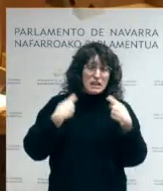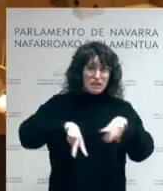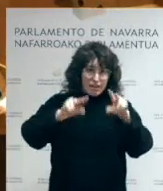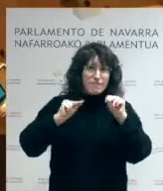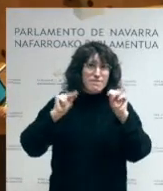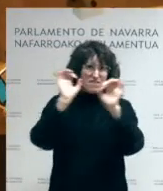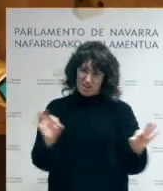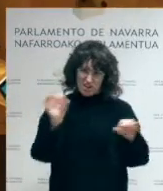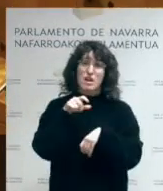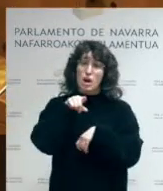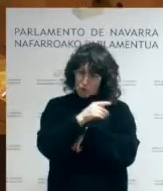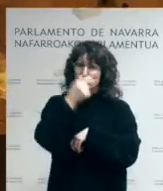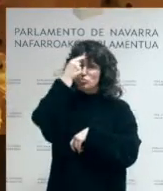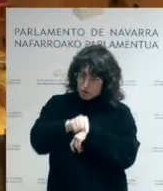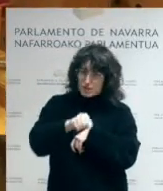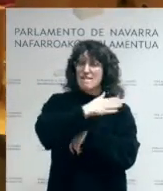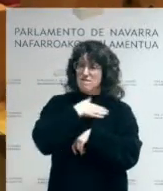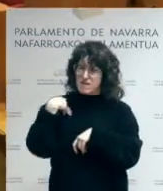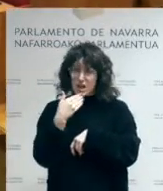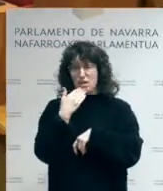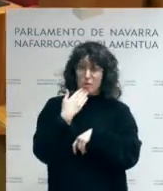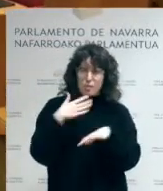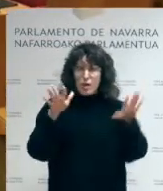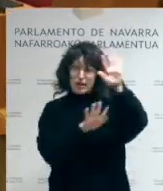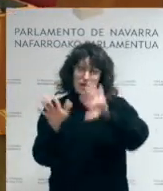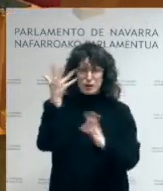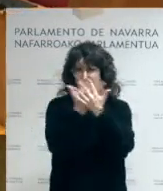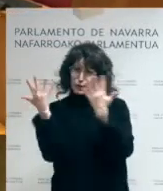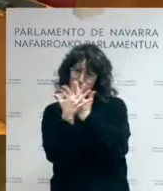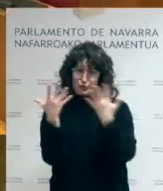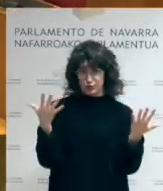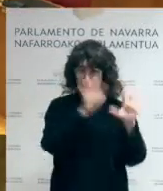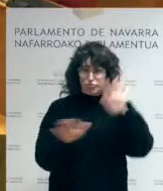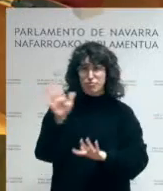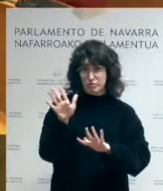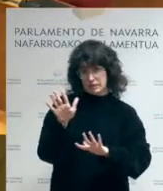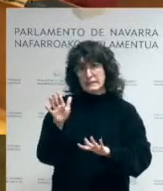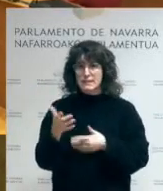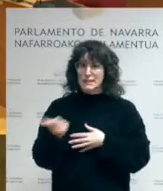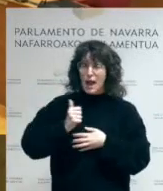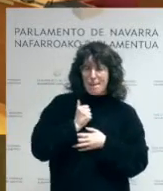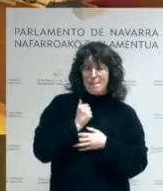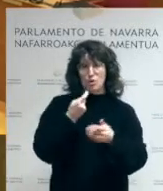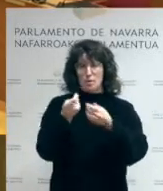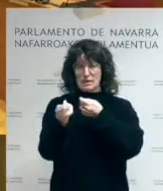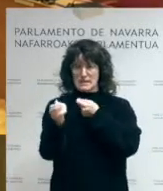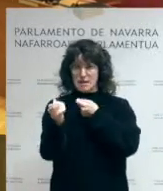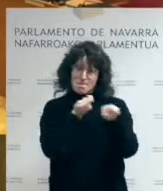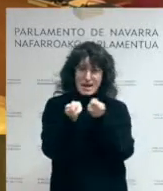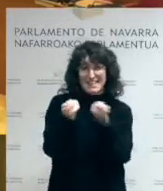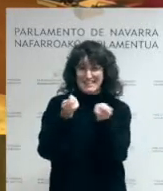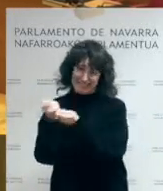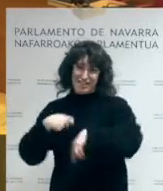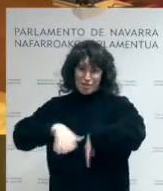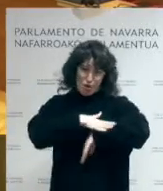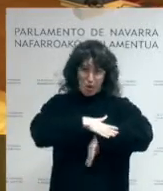ambigüedad y lo saben. En todo ello, imagino que se han contagiado del ambiente de mercadeo con que el presidente del Gobierno español ha conseguido